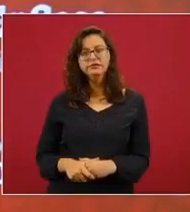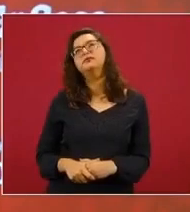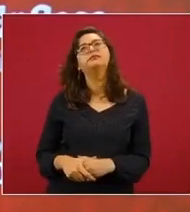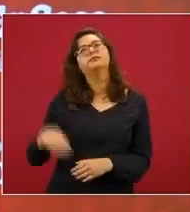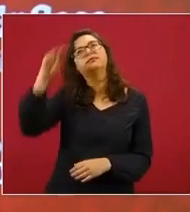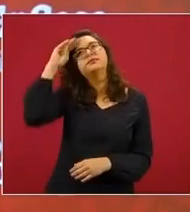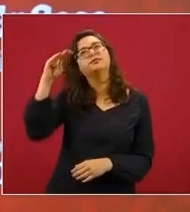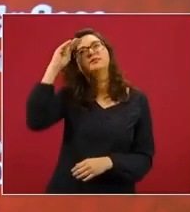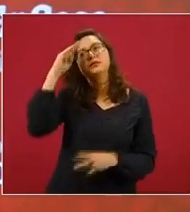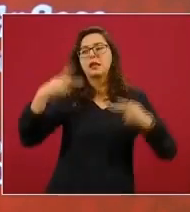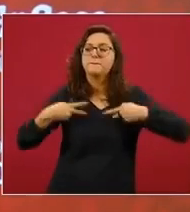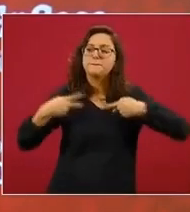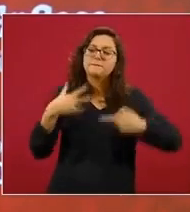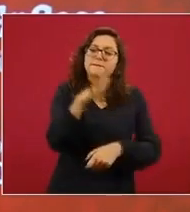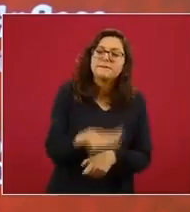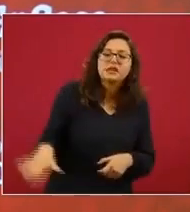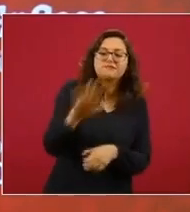pensando en la gente,